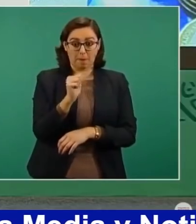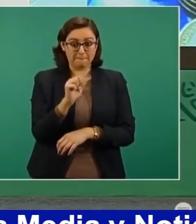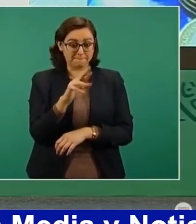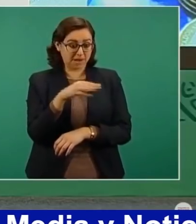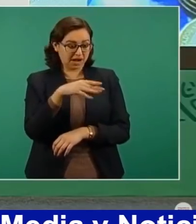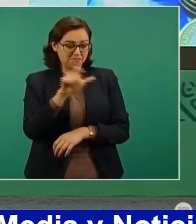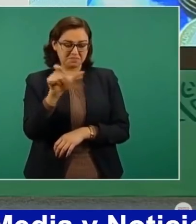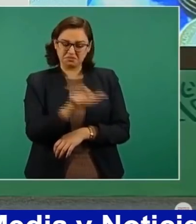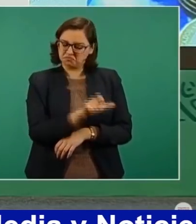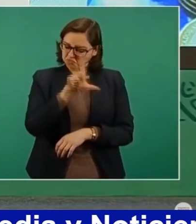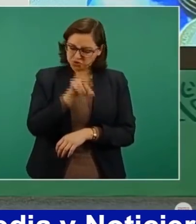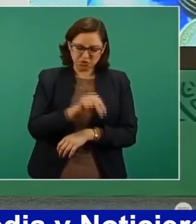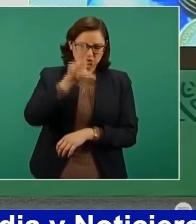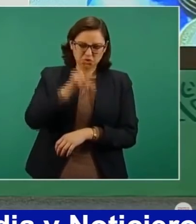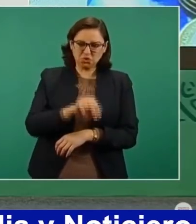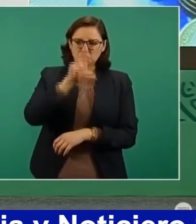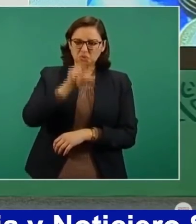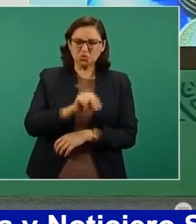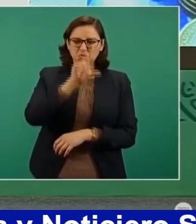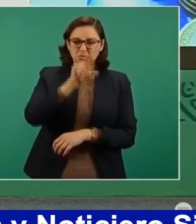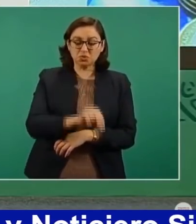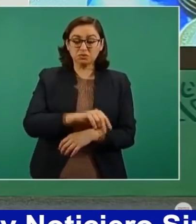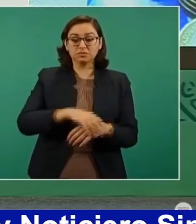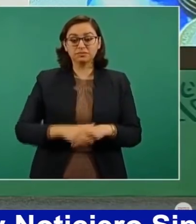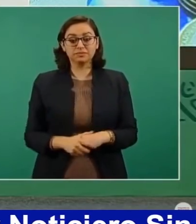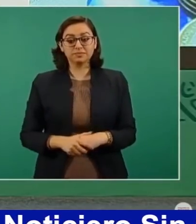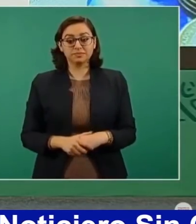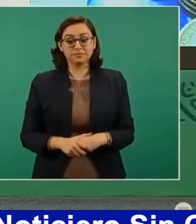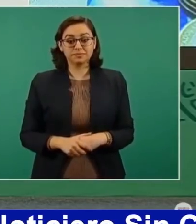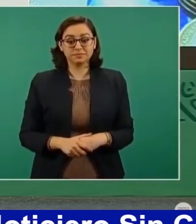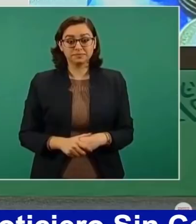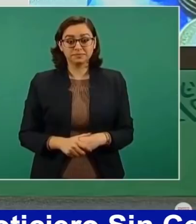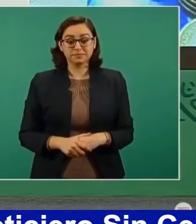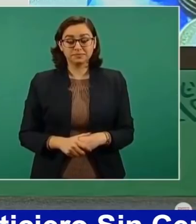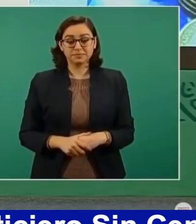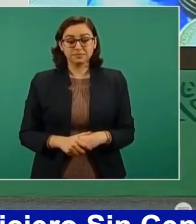la negativa. En cambio,